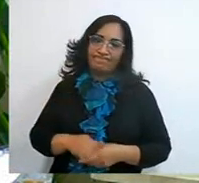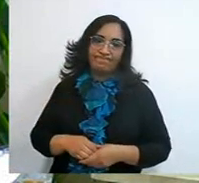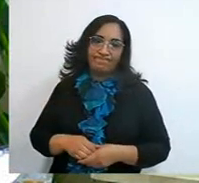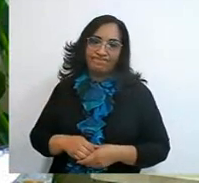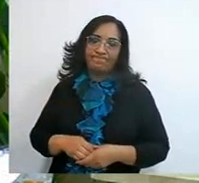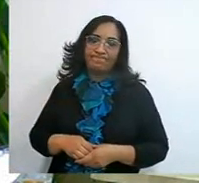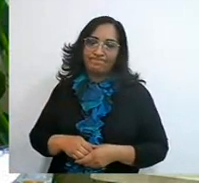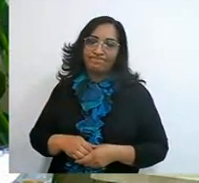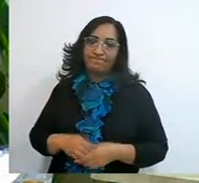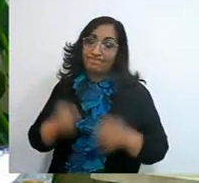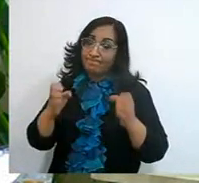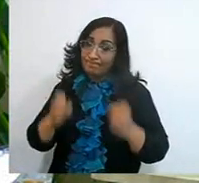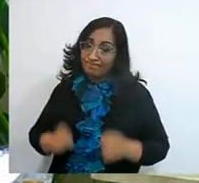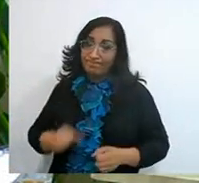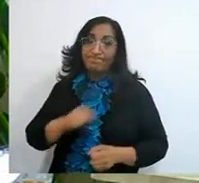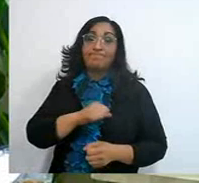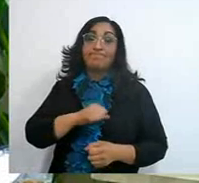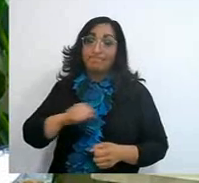Pobre de usted.